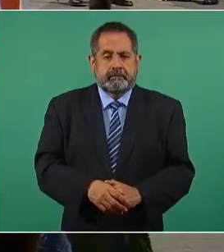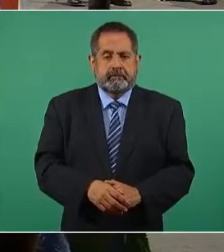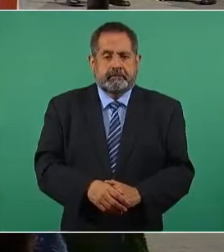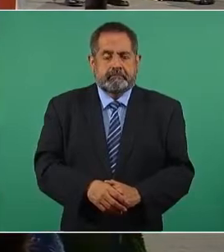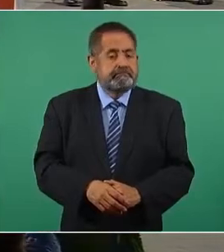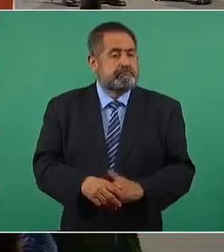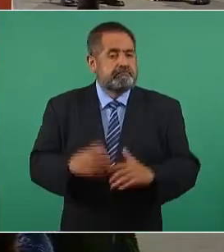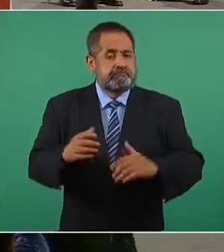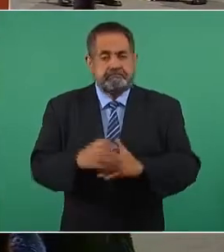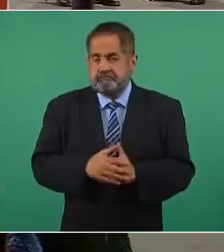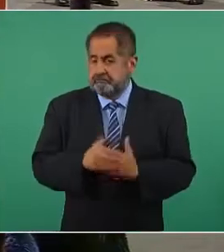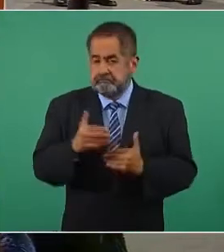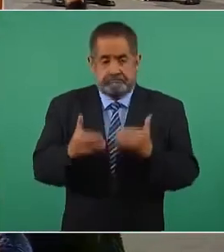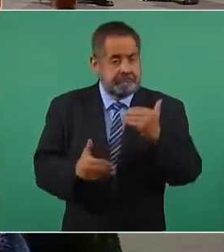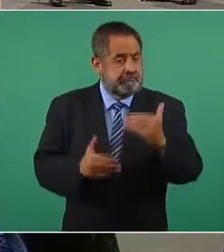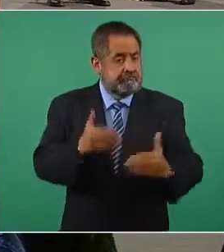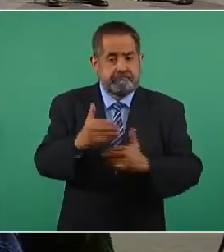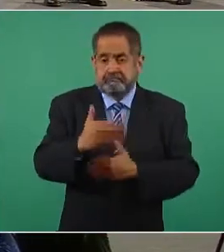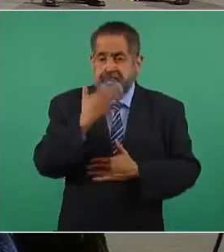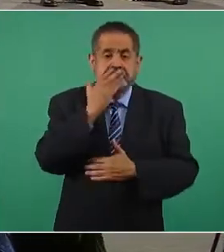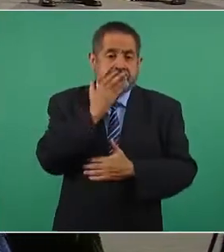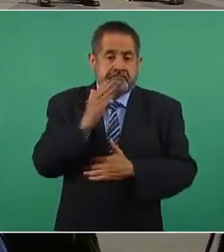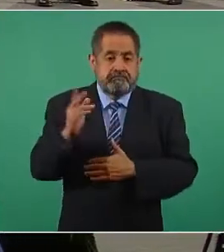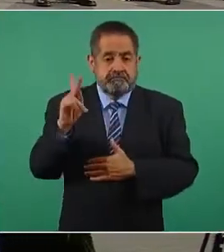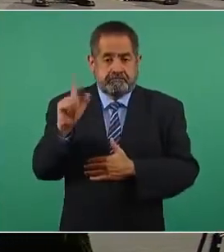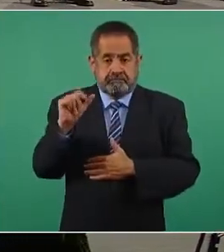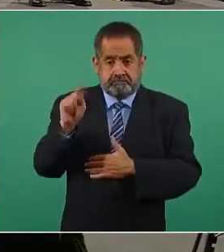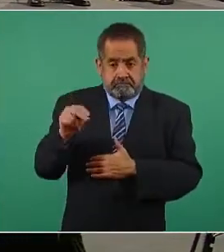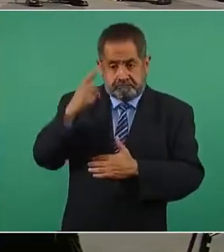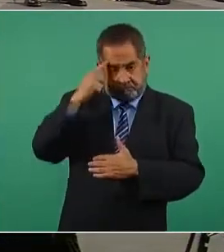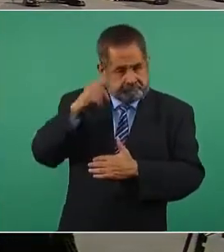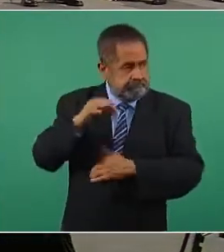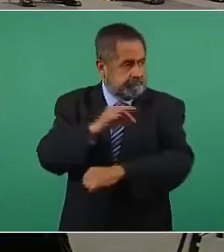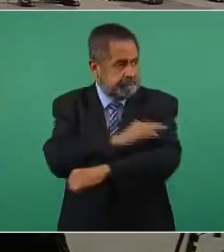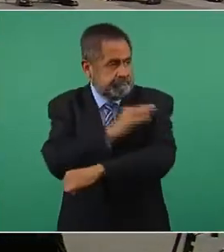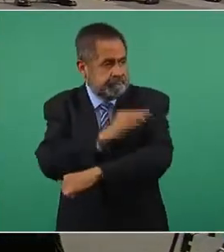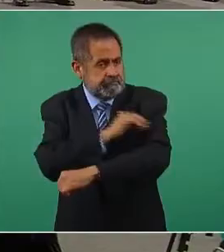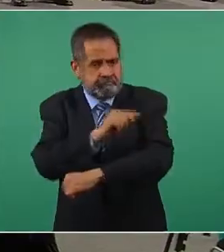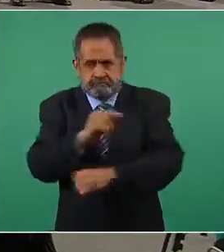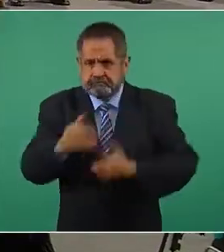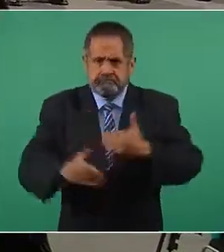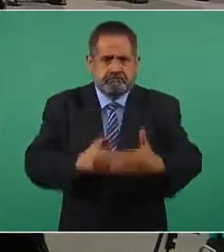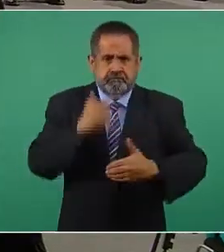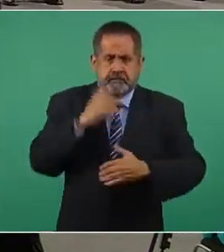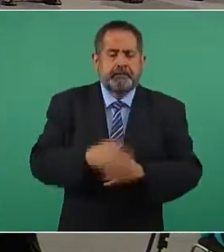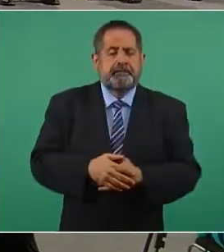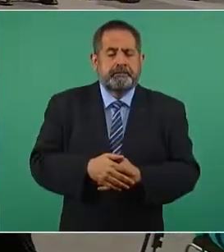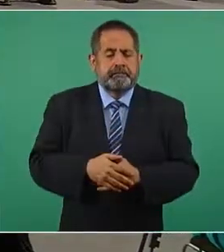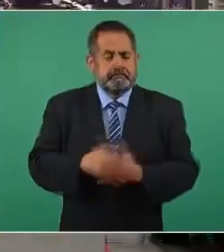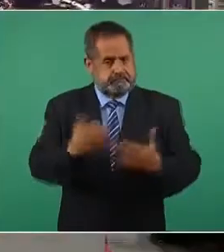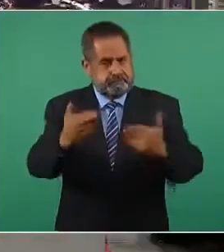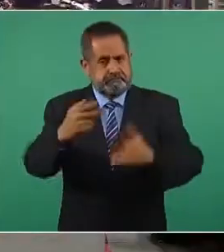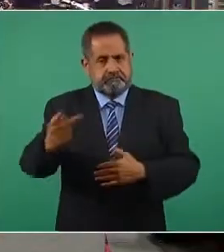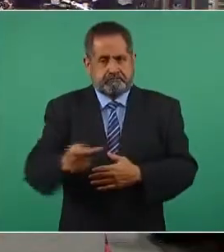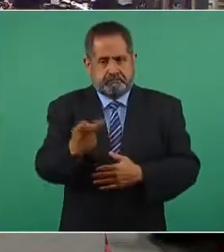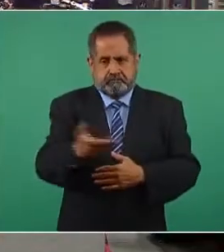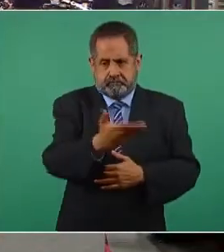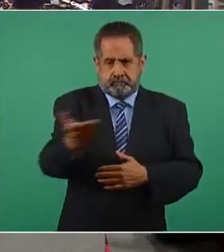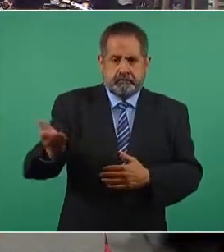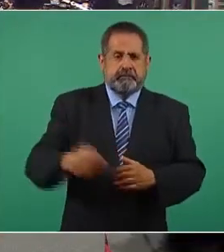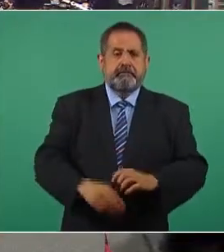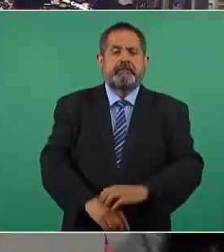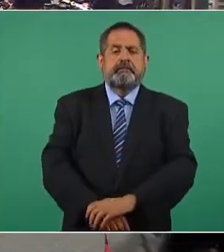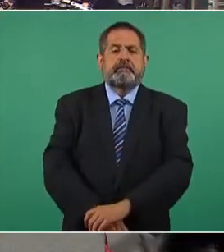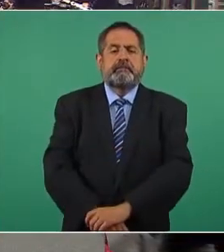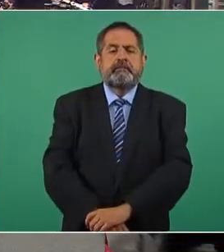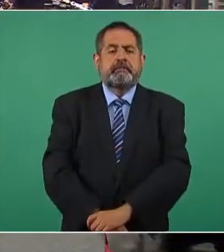Bueno, pues vamos avanzando en el plan de vacunación. Abrimos para preguntas.